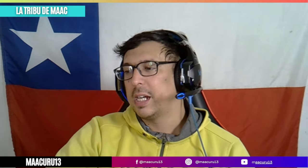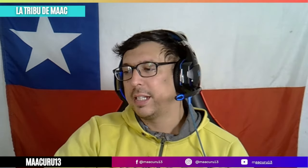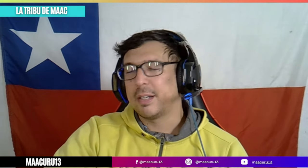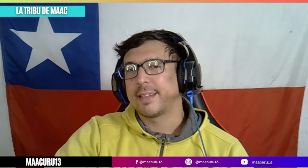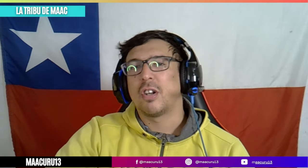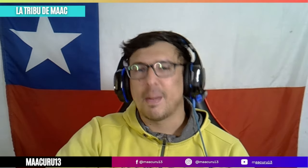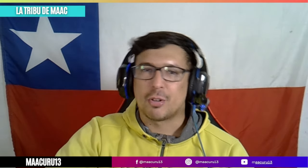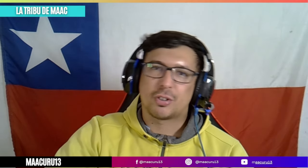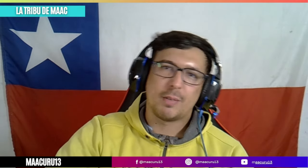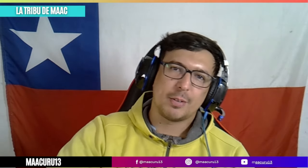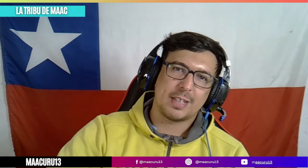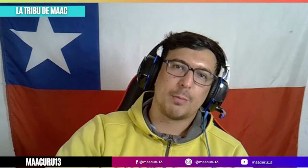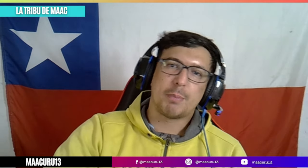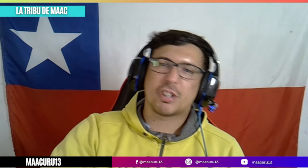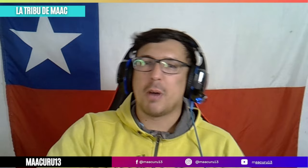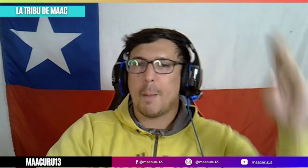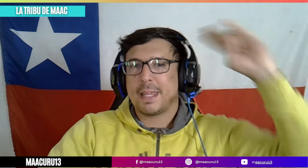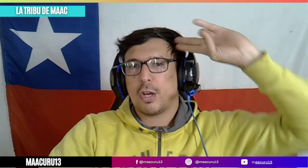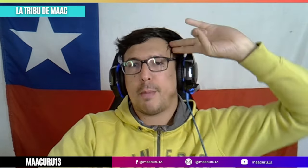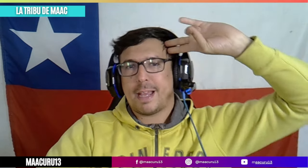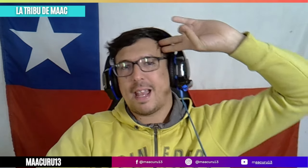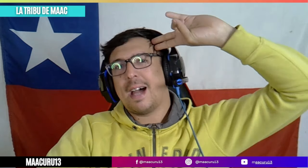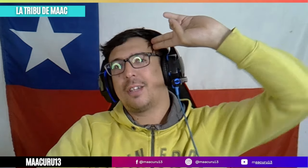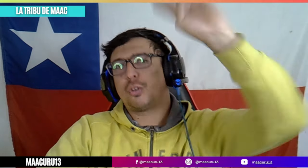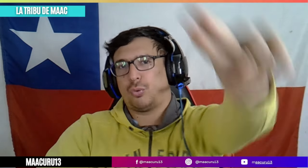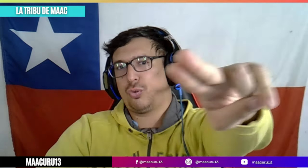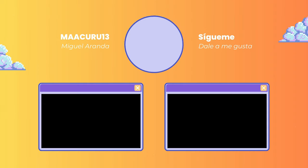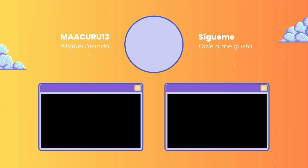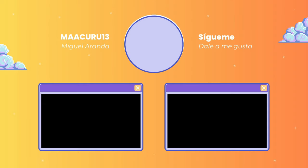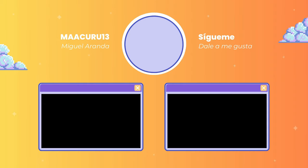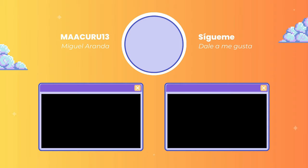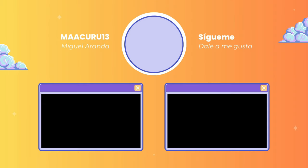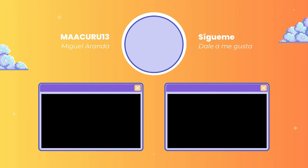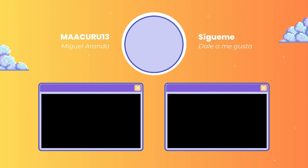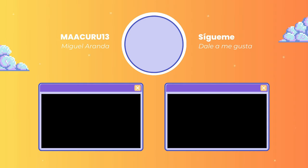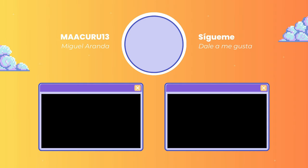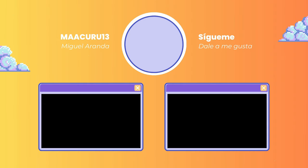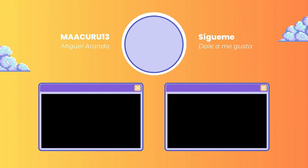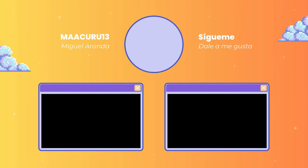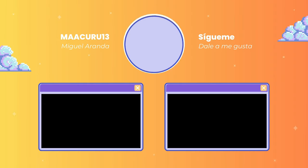100%. Y ahora sí, nos vemos en un próximo video. Bye bye, adiós.